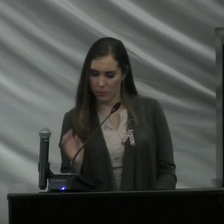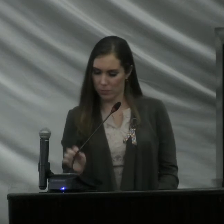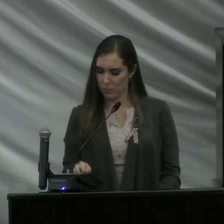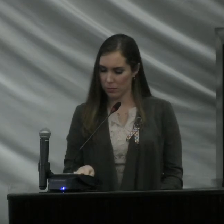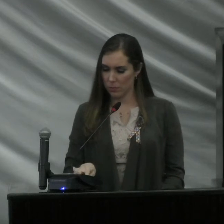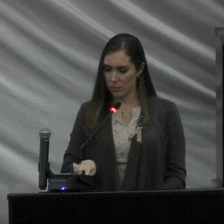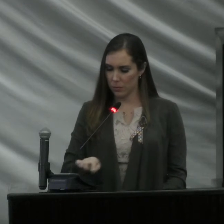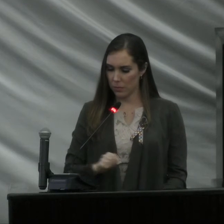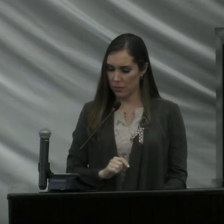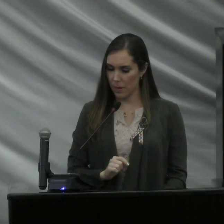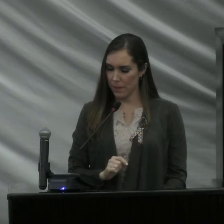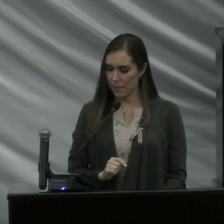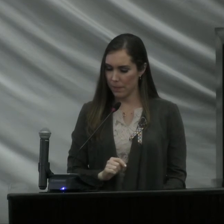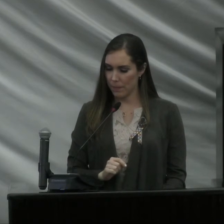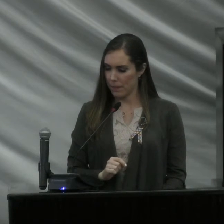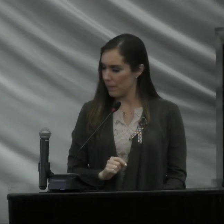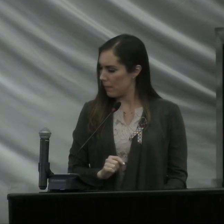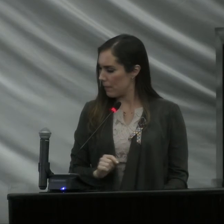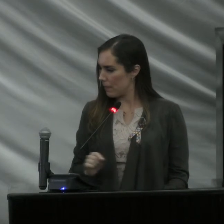estimado.